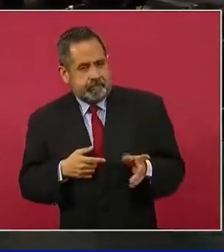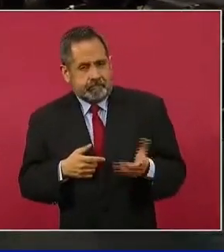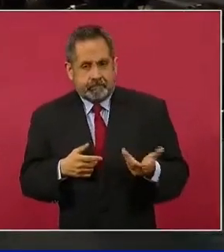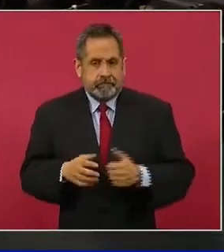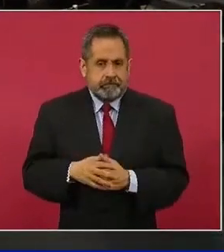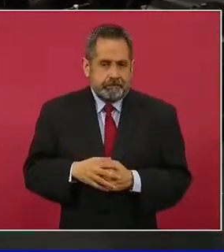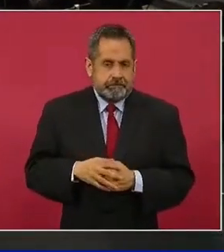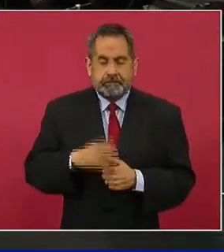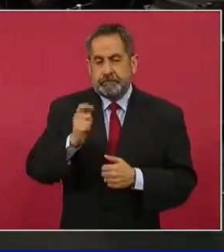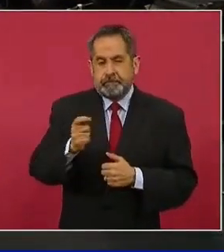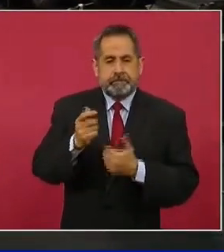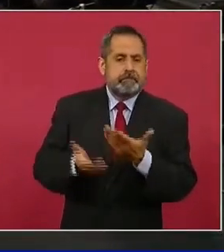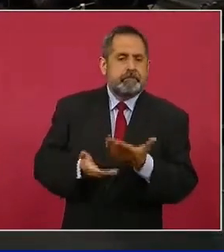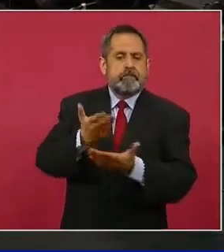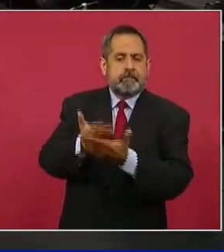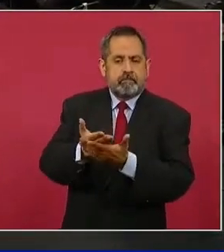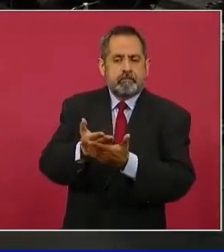la propuesta